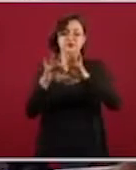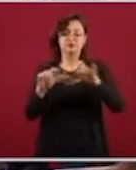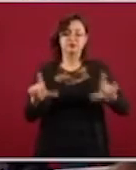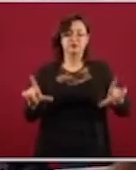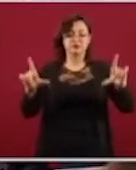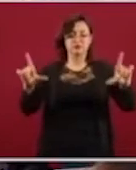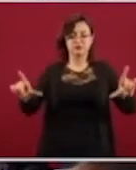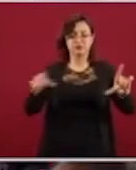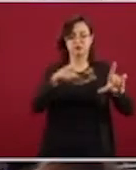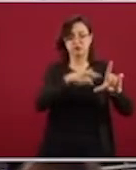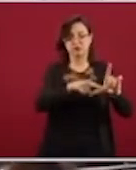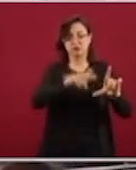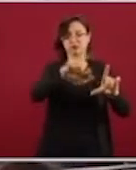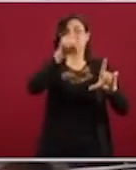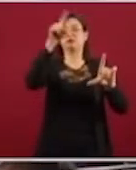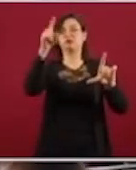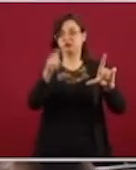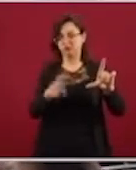en donde